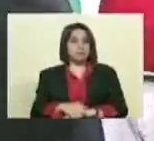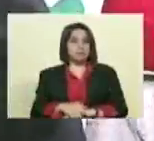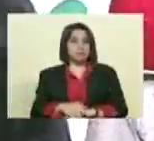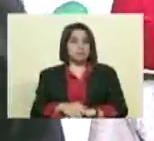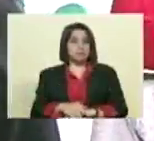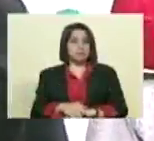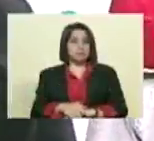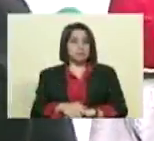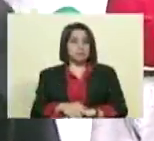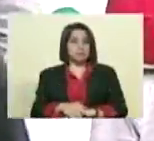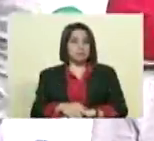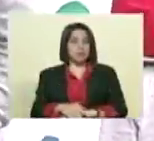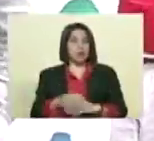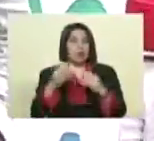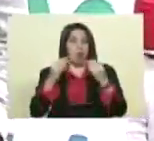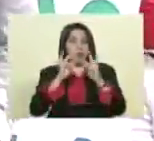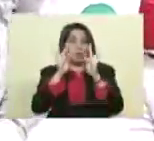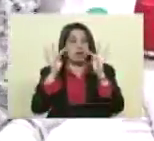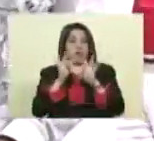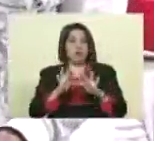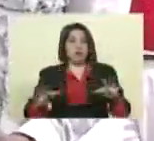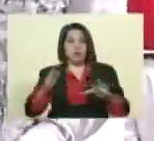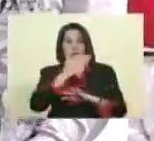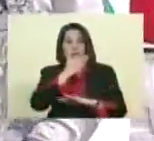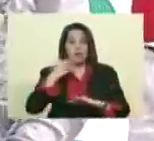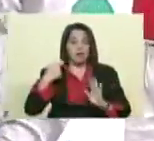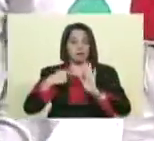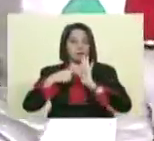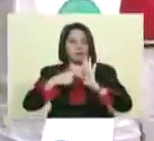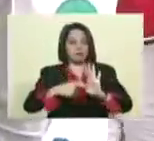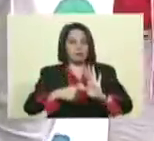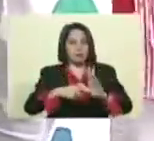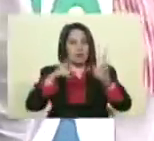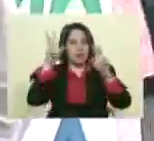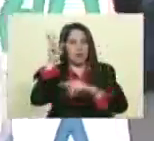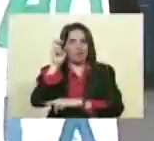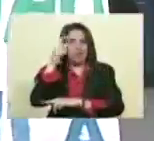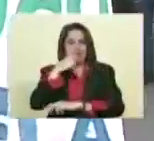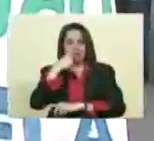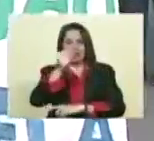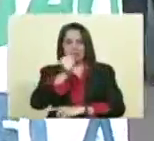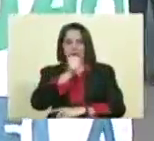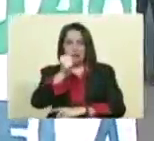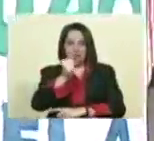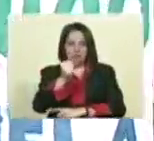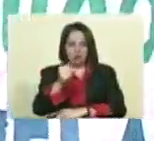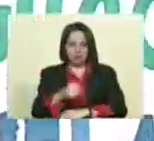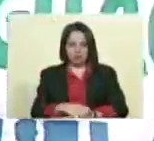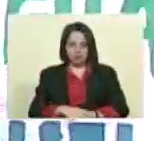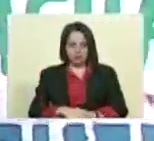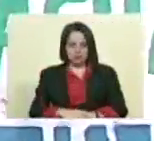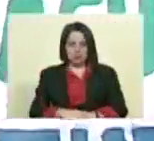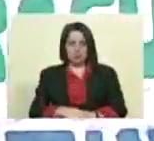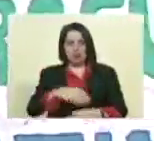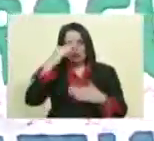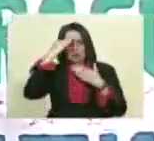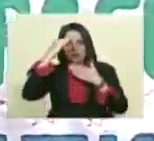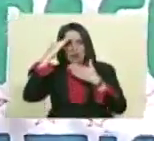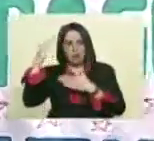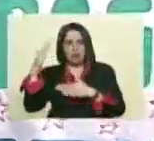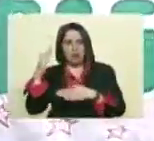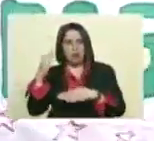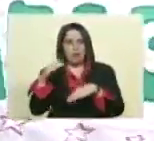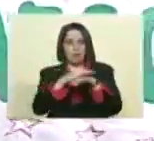Bueno, no había otra forma mejor de expresar este viernes. Dame un micrófono. Vamos a darle un saludo a los guaraguaos, con su